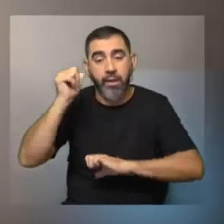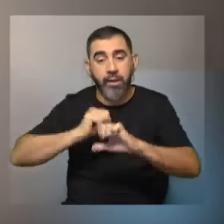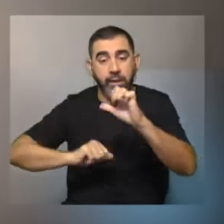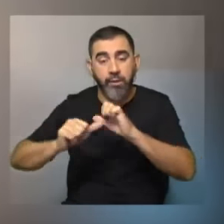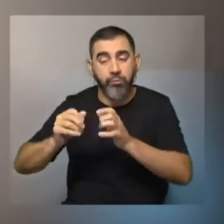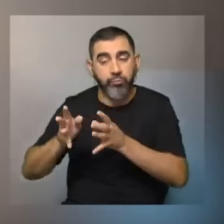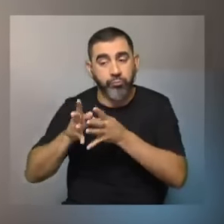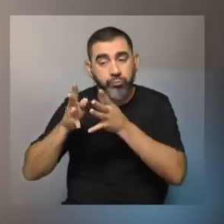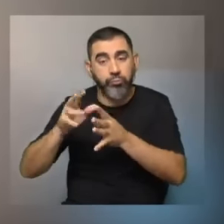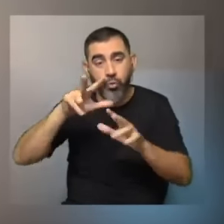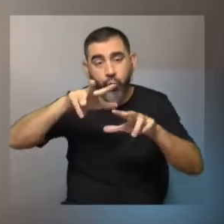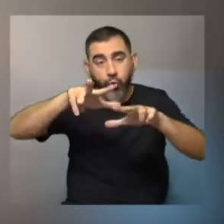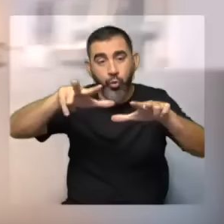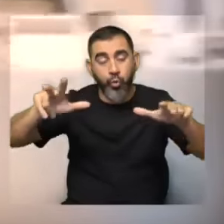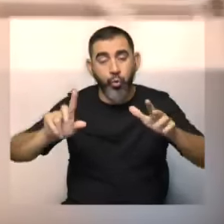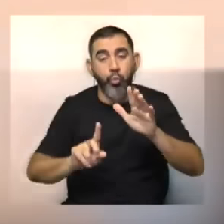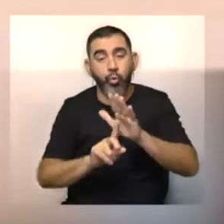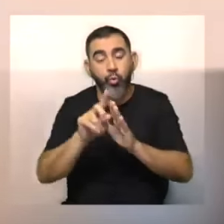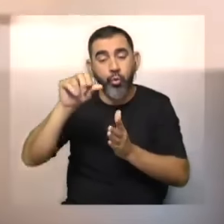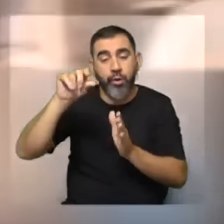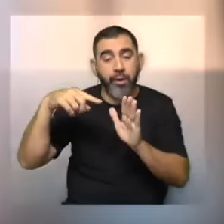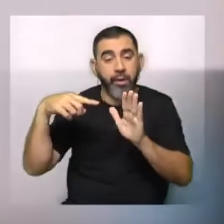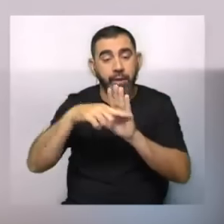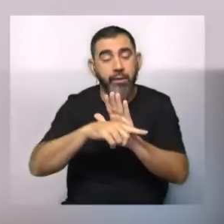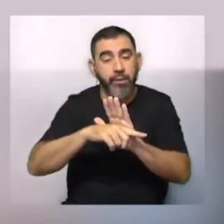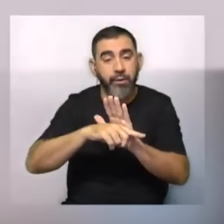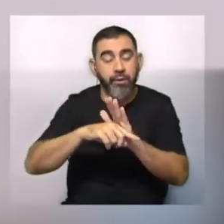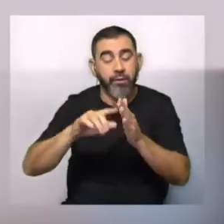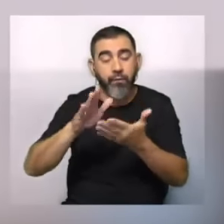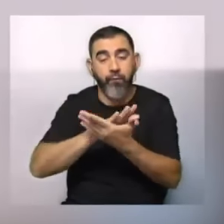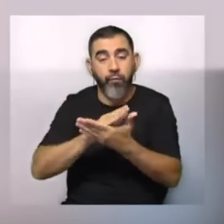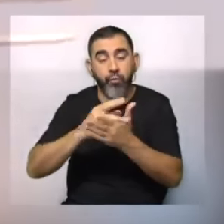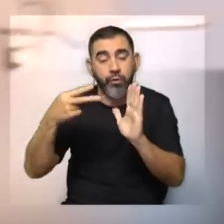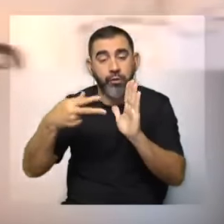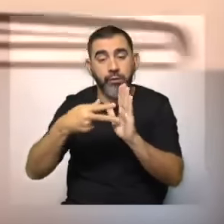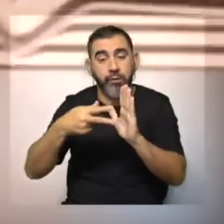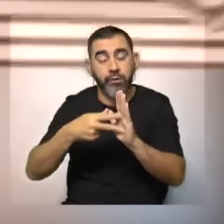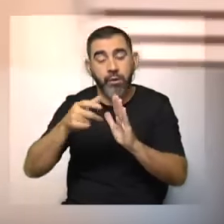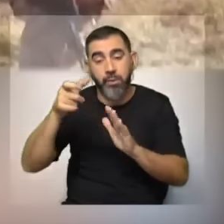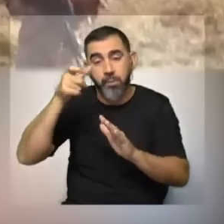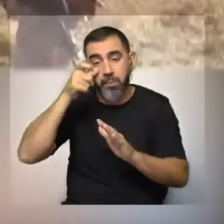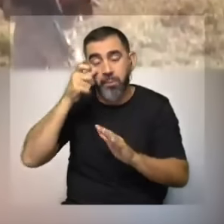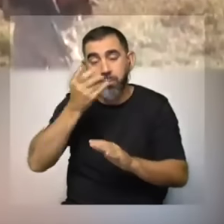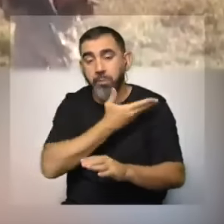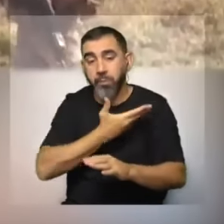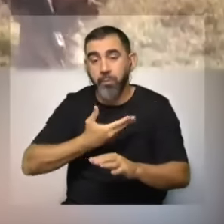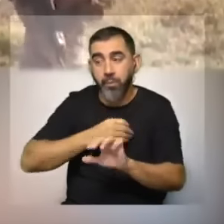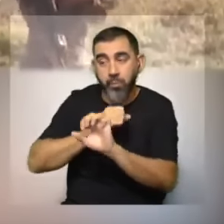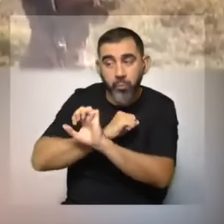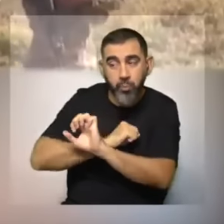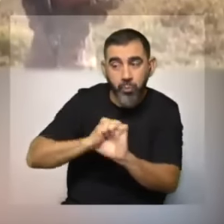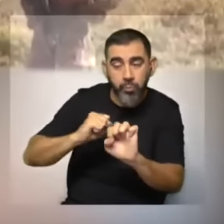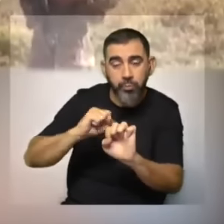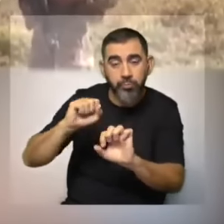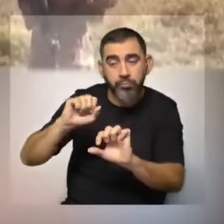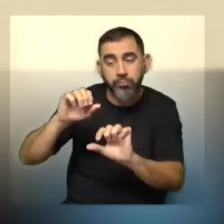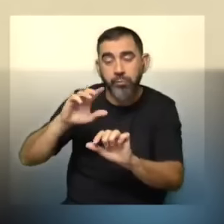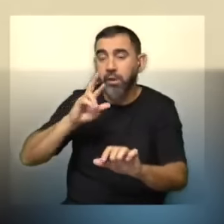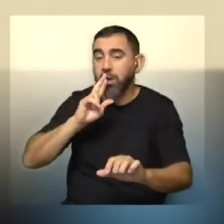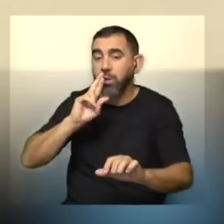ante un ataque con drones en el noreste de Jordania en la frontera con Siria y el presidente Joe biden está estudiando ahora mismo las opciones de